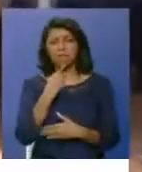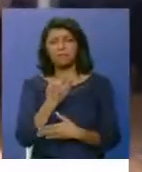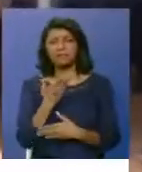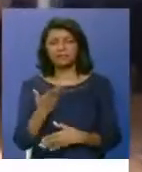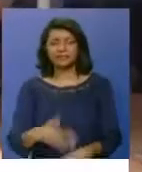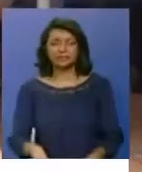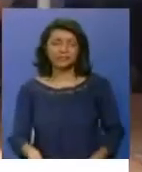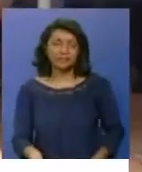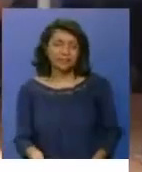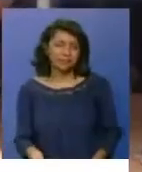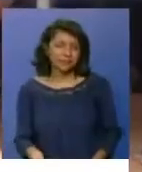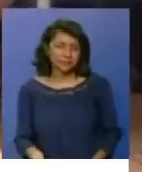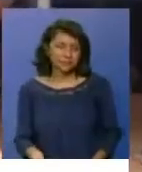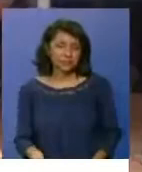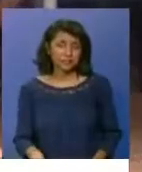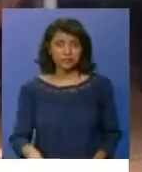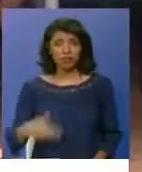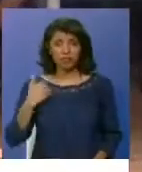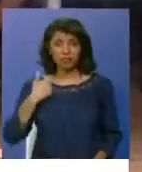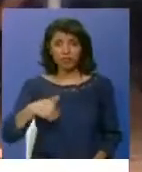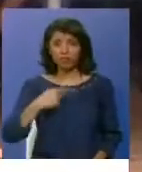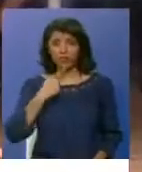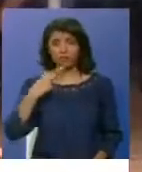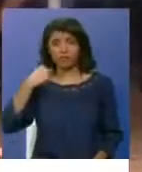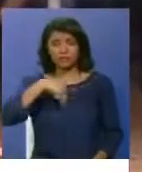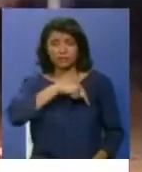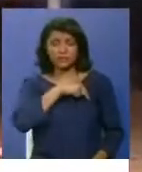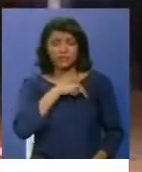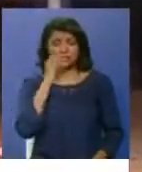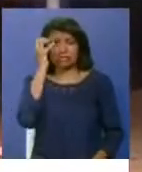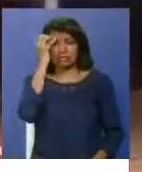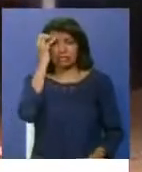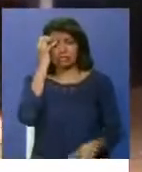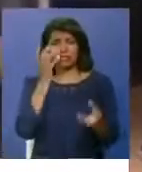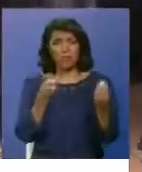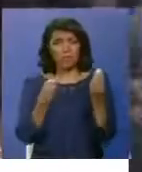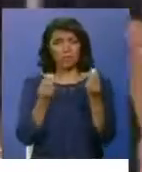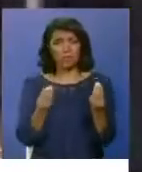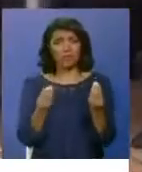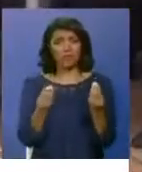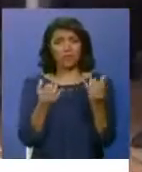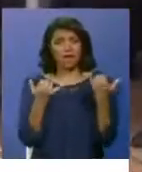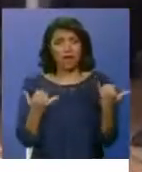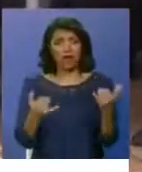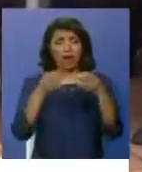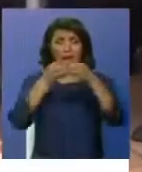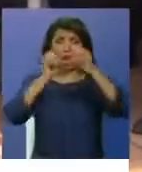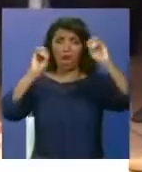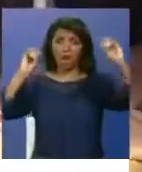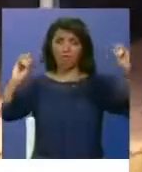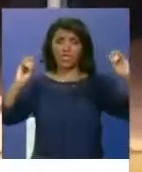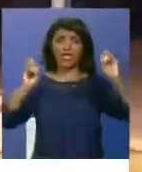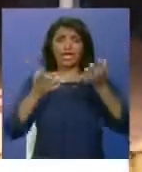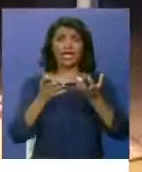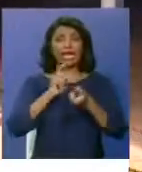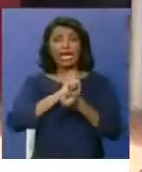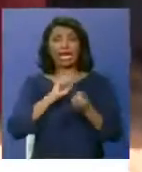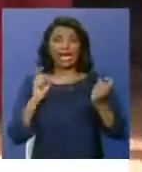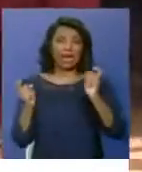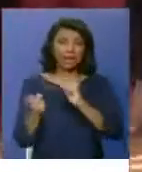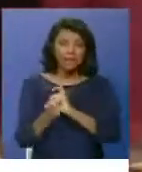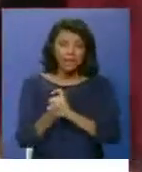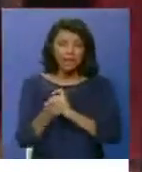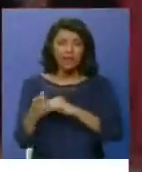dirigentes. Bueno, los billeteros nos sentimos sumamente preocupados cómo la lotería está llevando a tambor batiente,